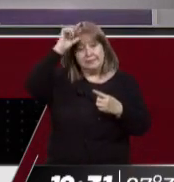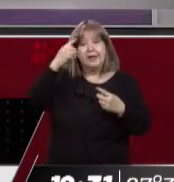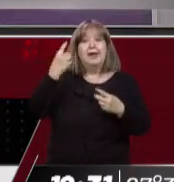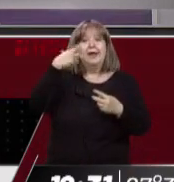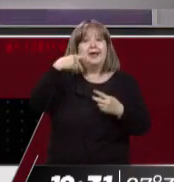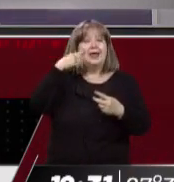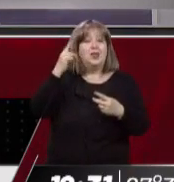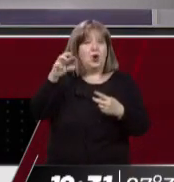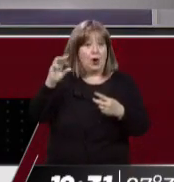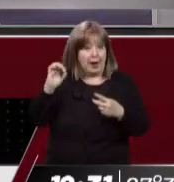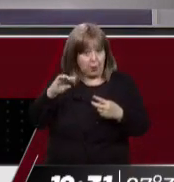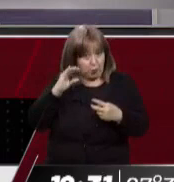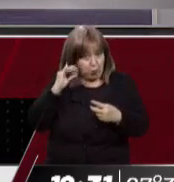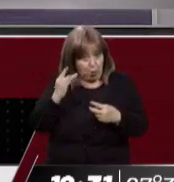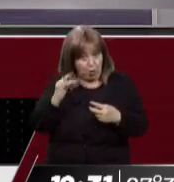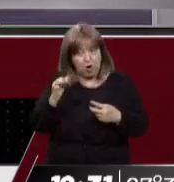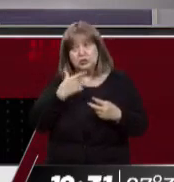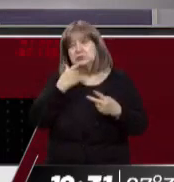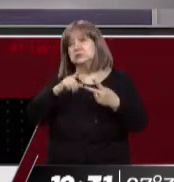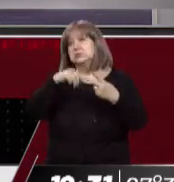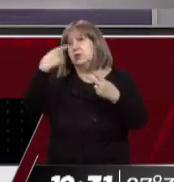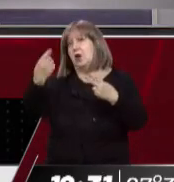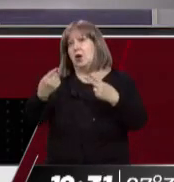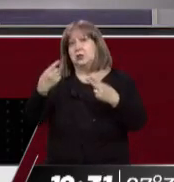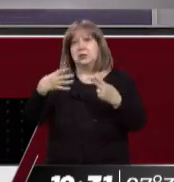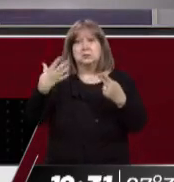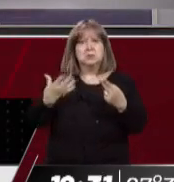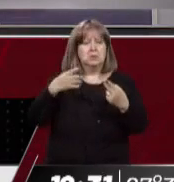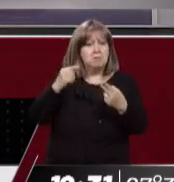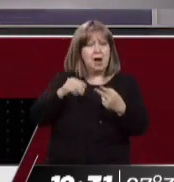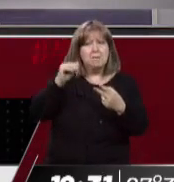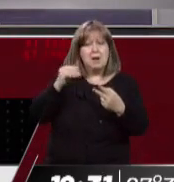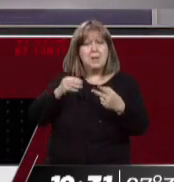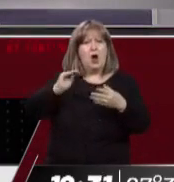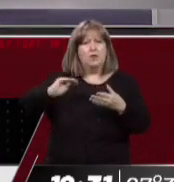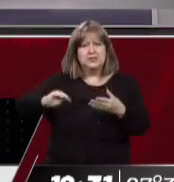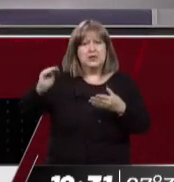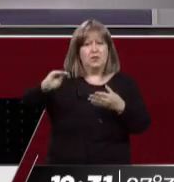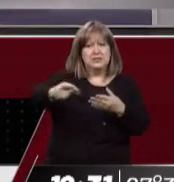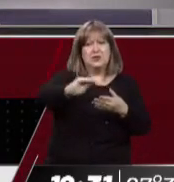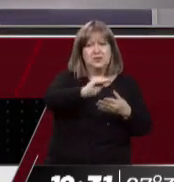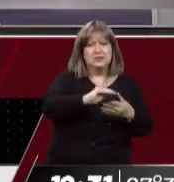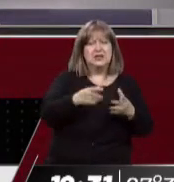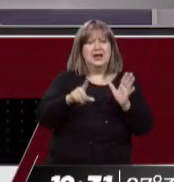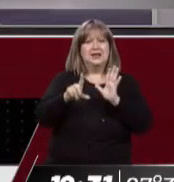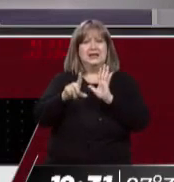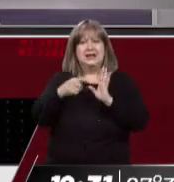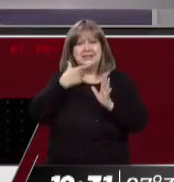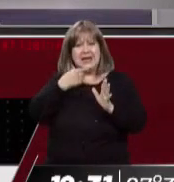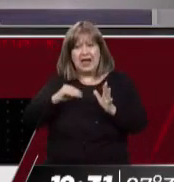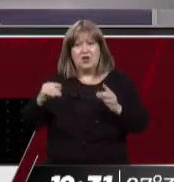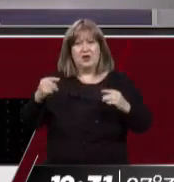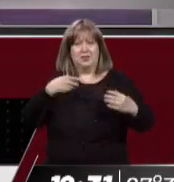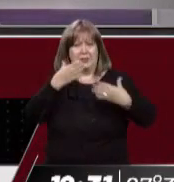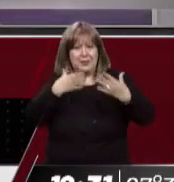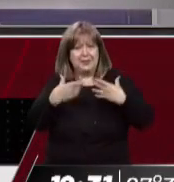razón, sí. Bueno, es un trámite legislativo que también deberán darle por lo pronto, y contrariamente a lo que